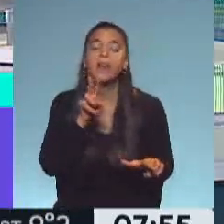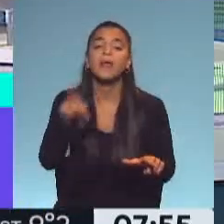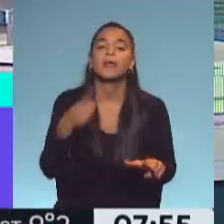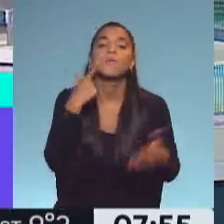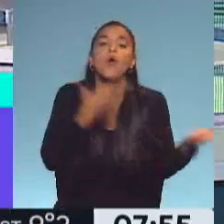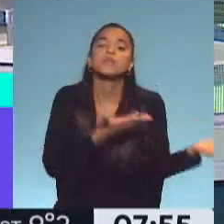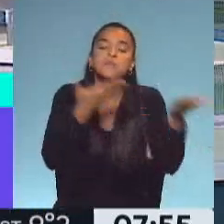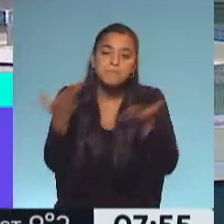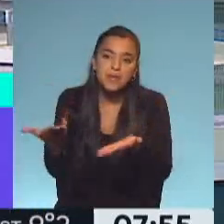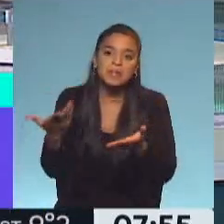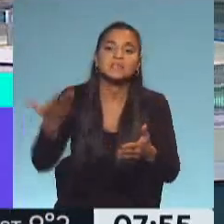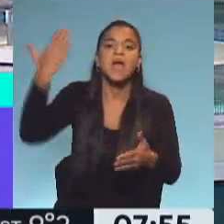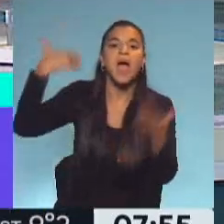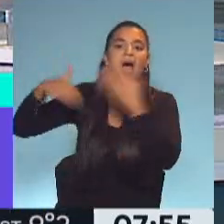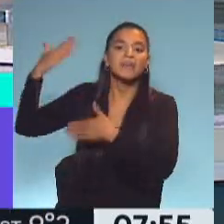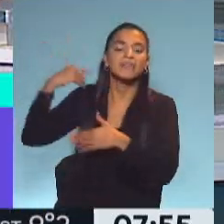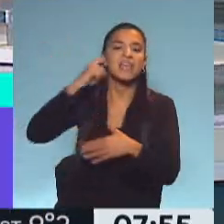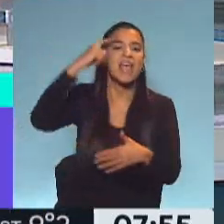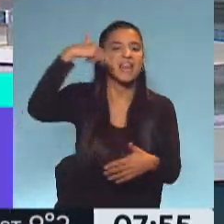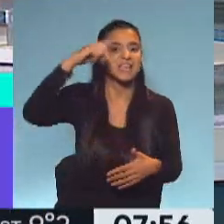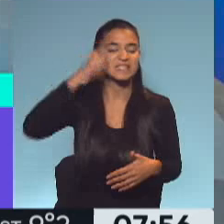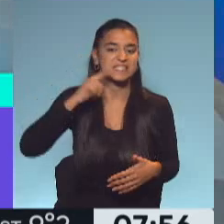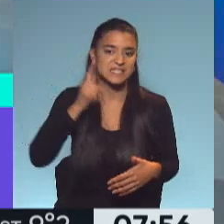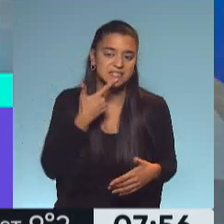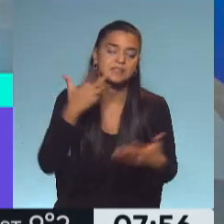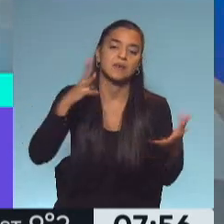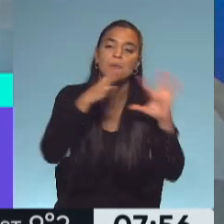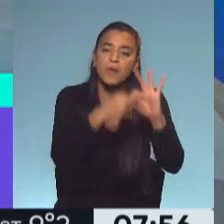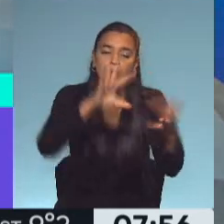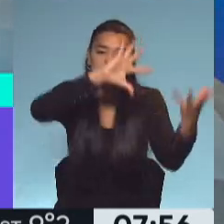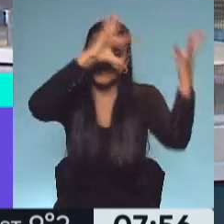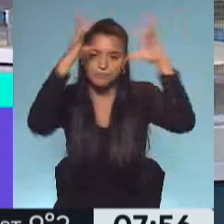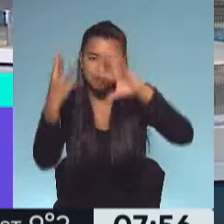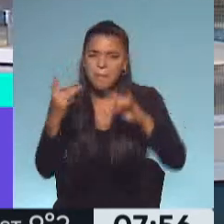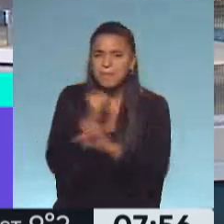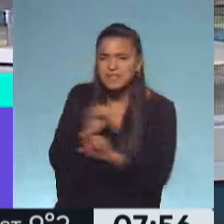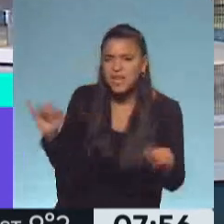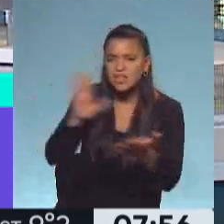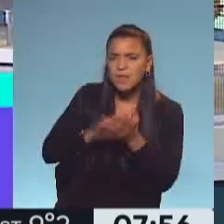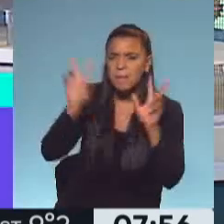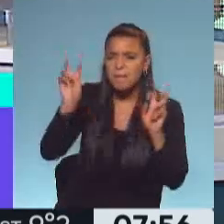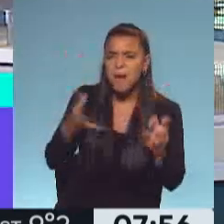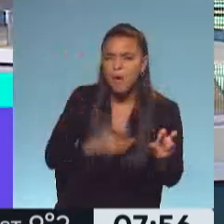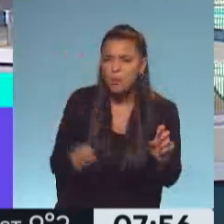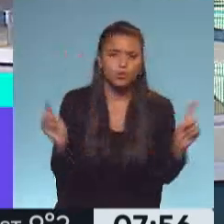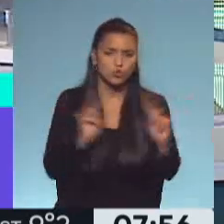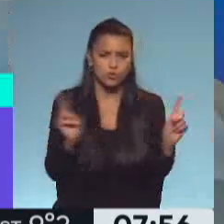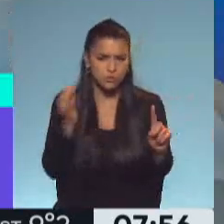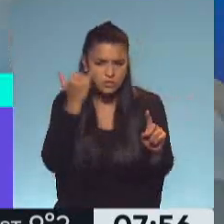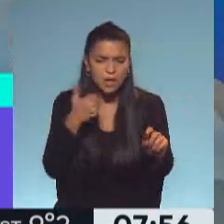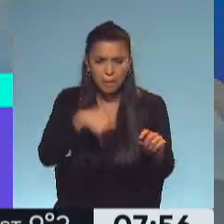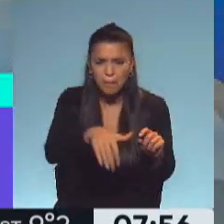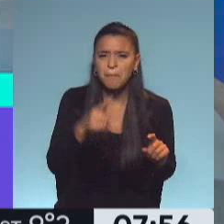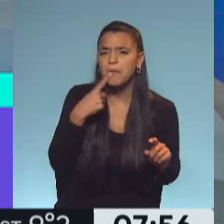la invitación del Génesis y de la Tierra. Bueno, todo vinculado con el cambio climático. ¿No hay ningún bueno. mensaje ahí con el tema del aborto? No. No, eso ya se lo preguntaste